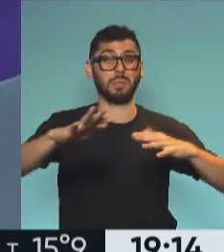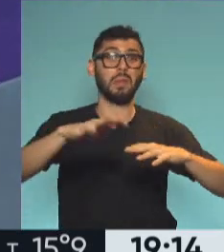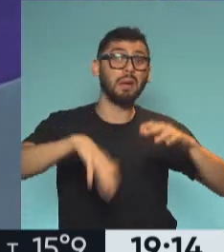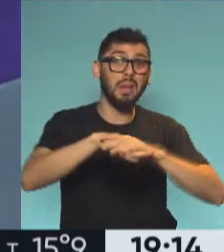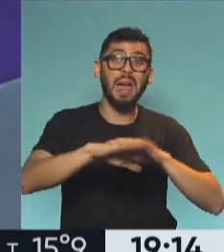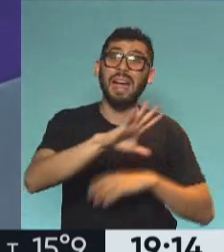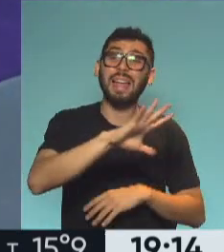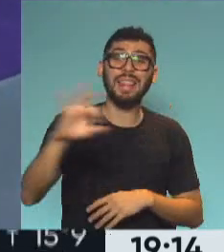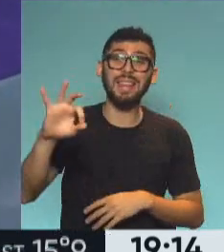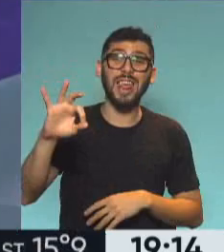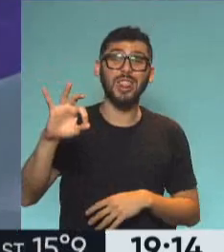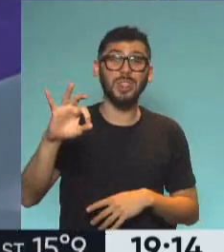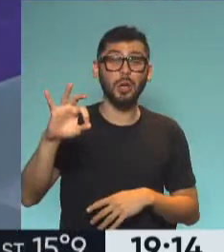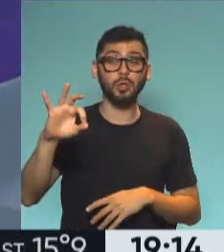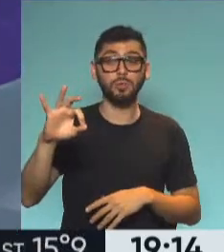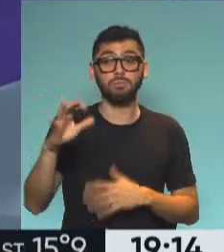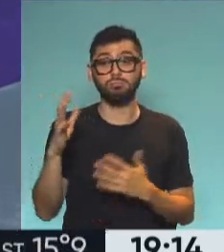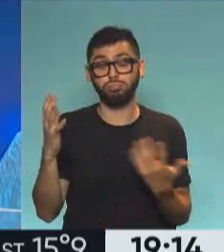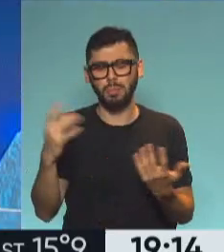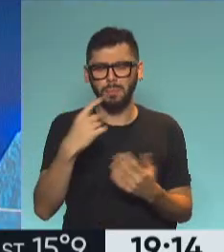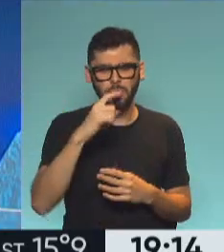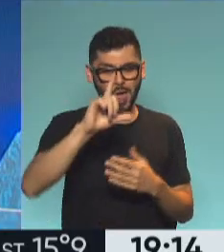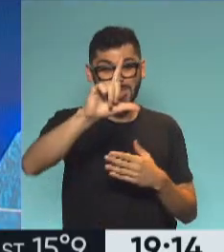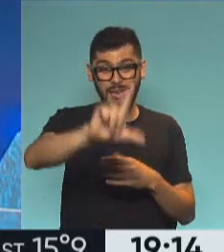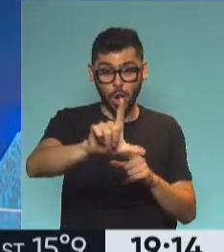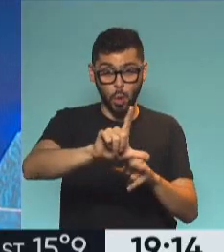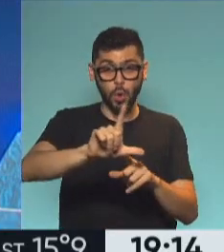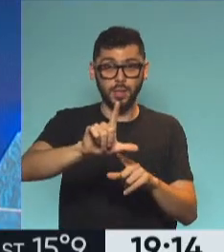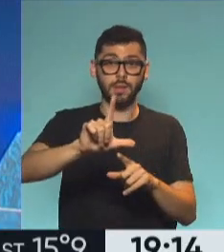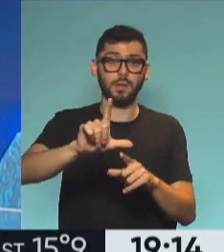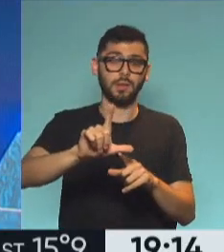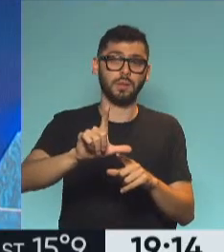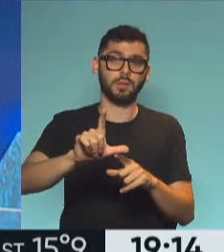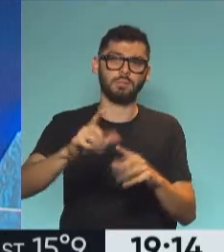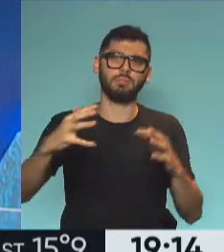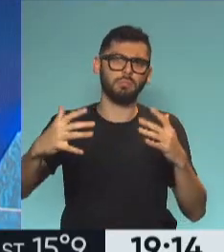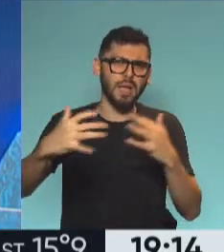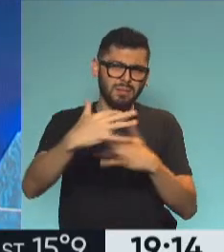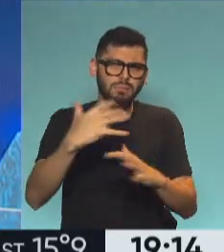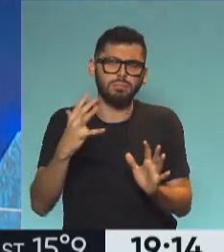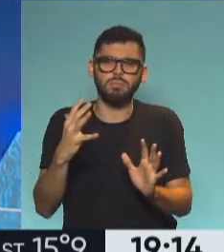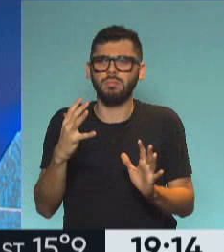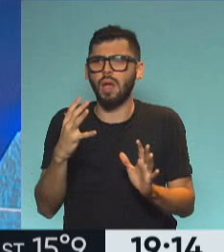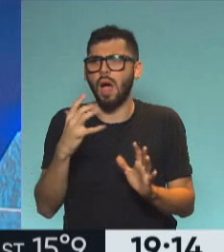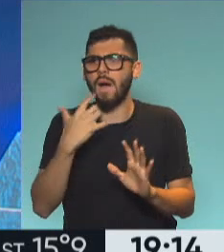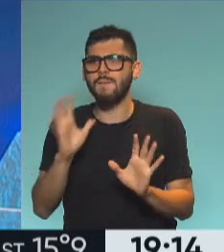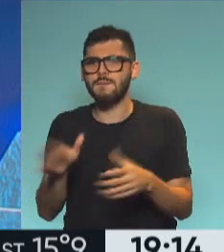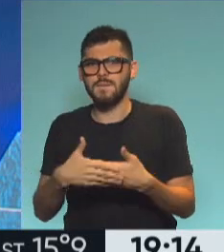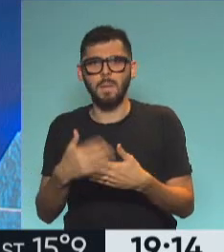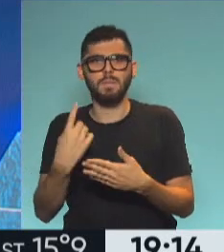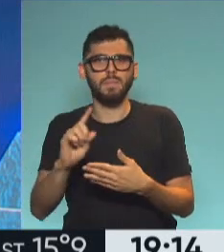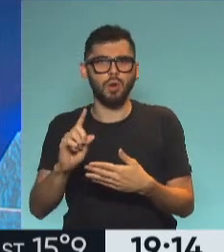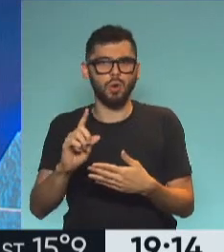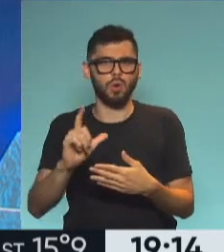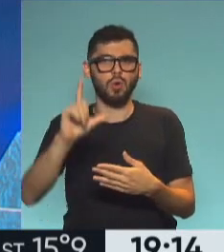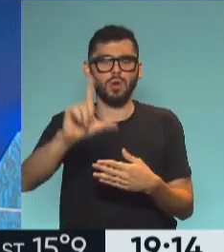pusimos. Si me pregunta... Desde el lunes próximo volverán las restricciones a la circulación. Después podremos ir caso por caso, ¿no? Pero volverán